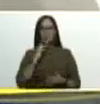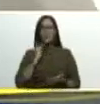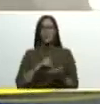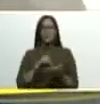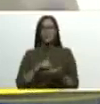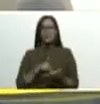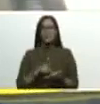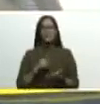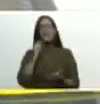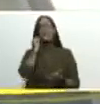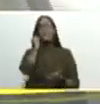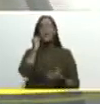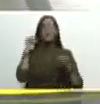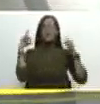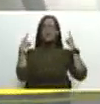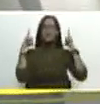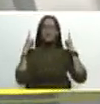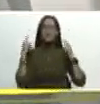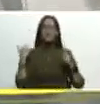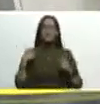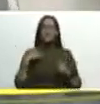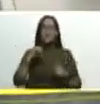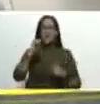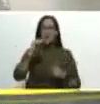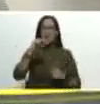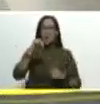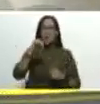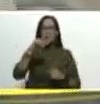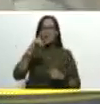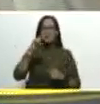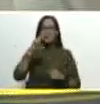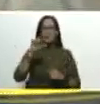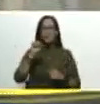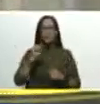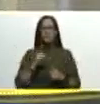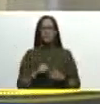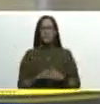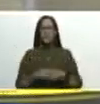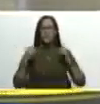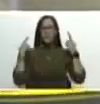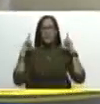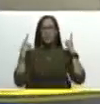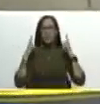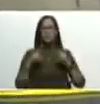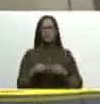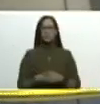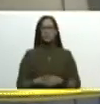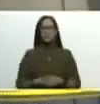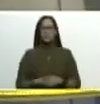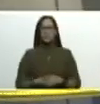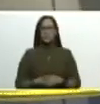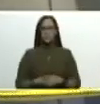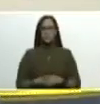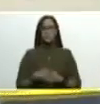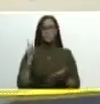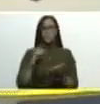las mujeres de Macuto tienen a Andrews, mira, en Macuto, en La Guaira. Vengan